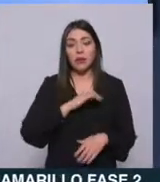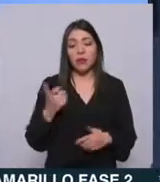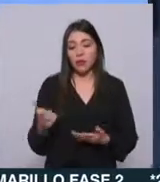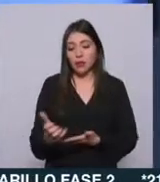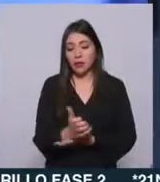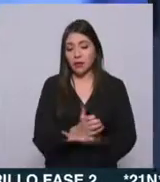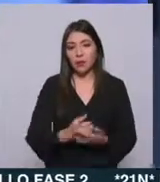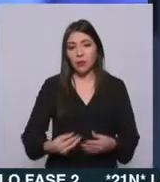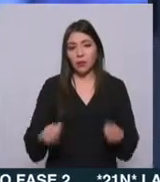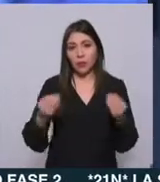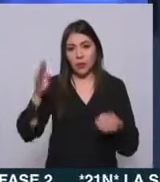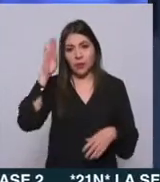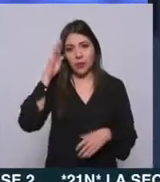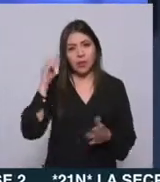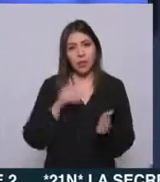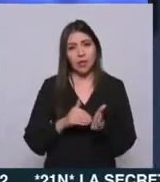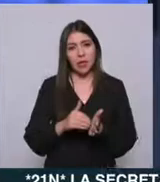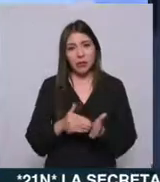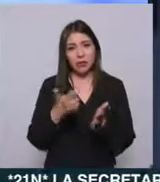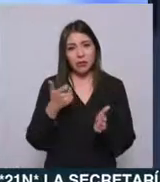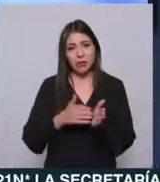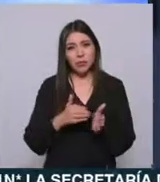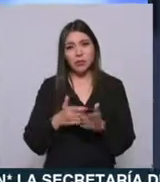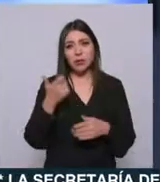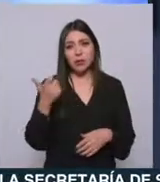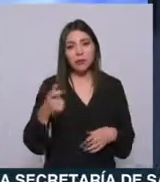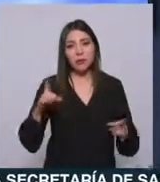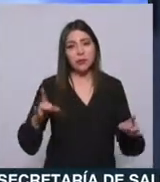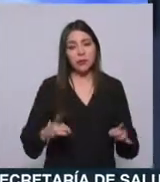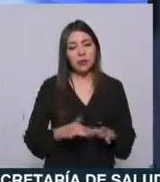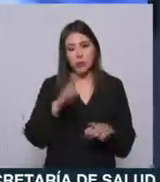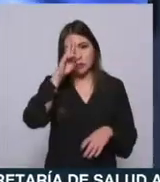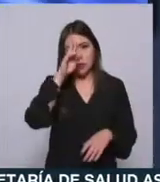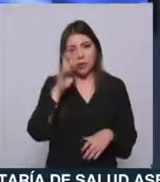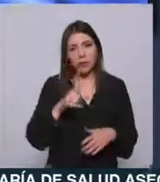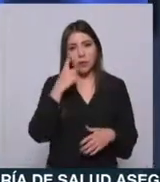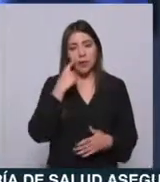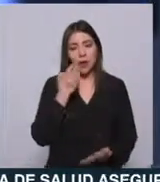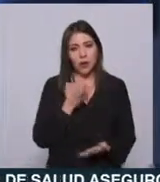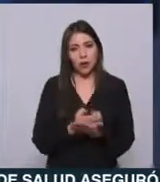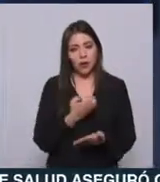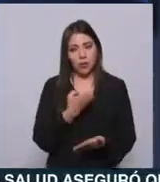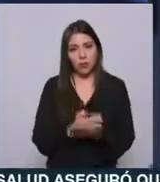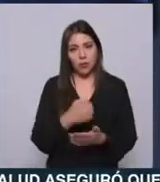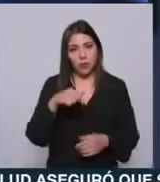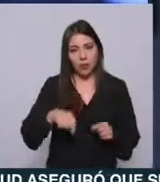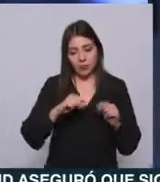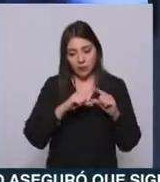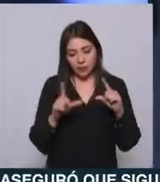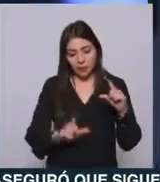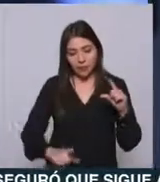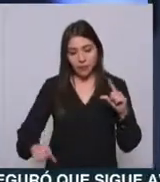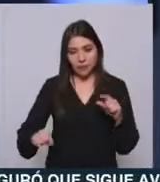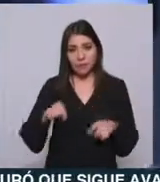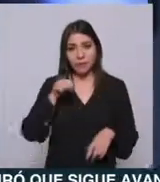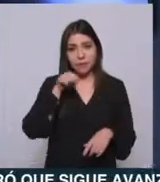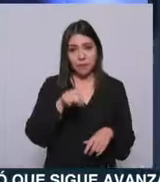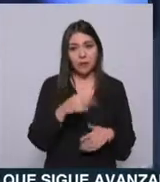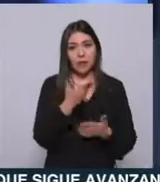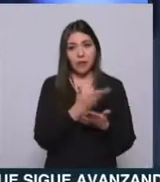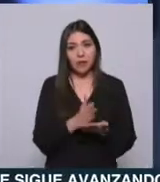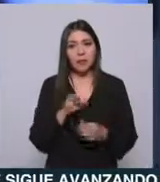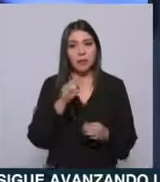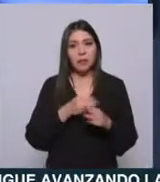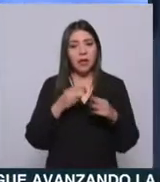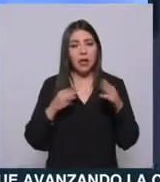miles de millones de pesos, lo que significa un riesgo a la economía y al patrimonio de nuestro país. Y a este mercado se le suma el del